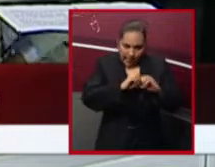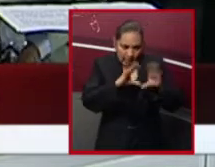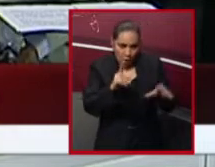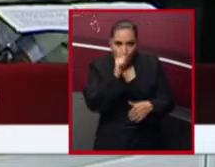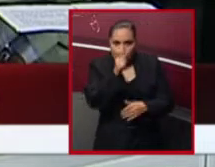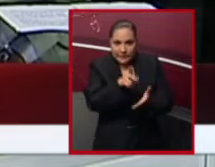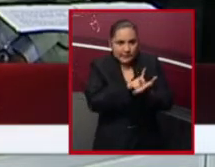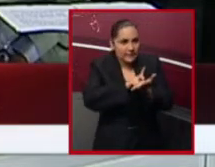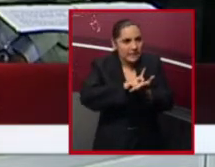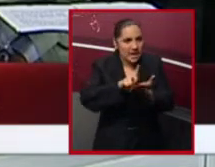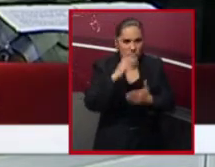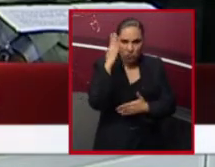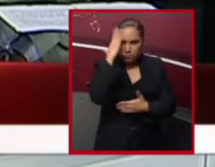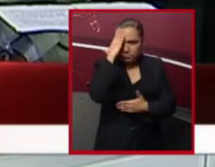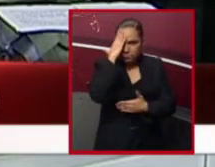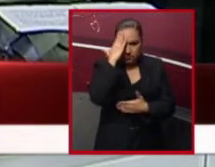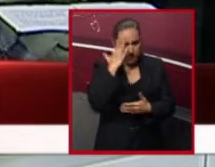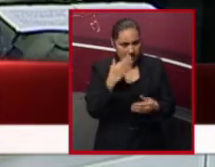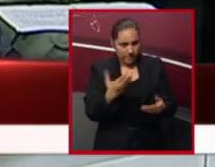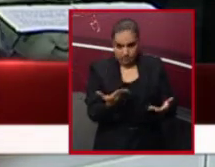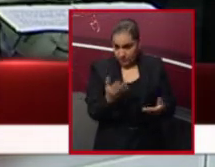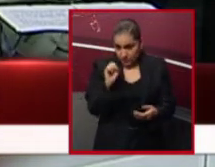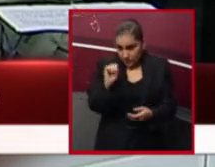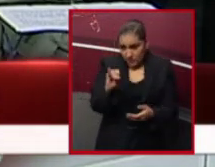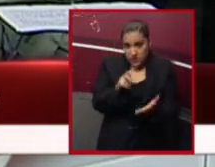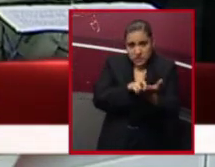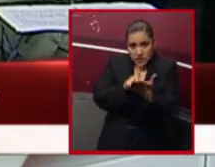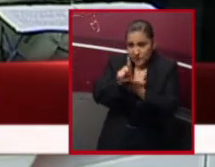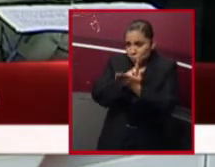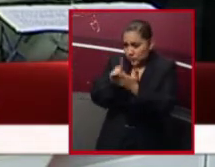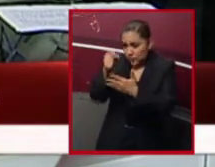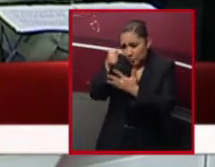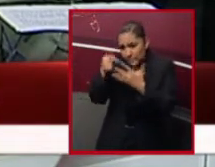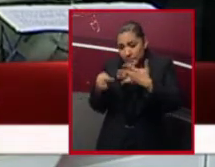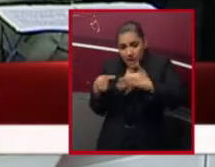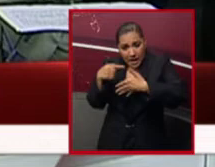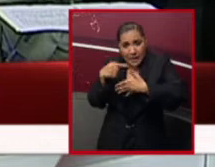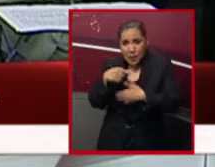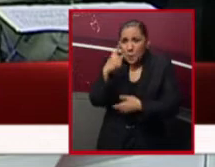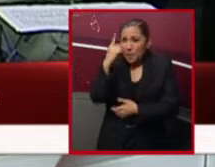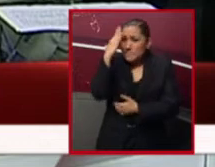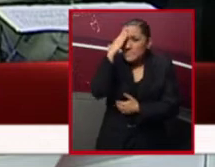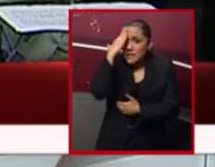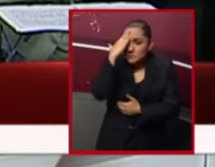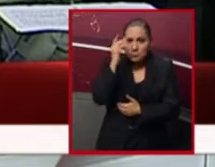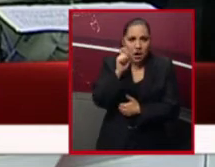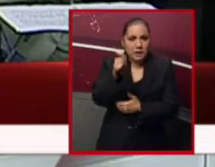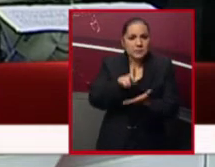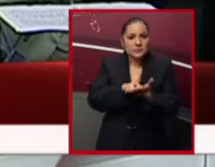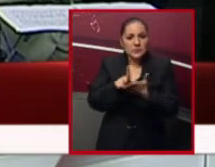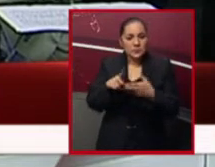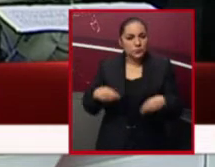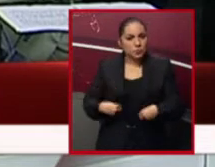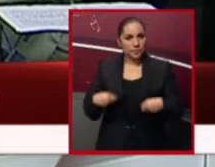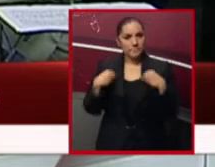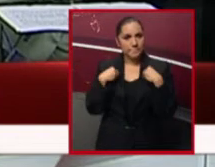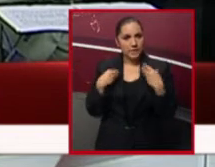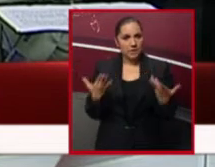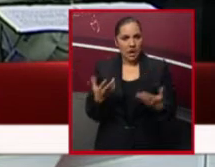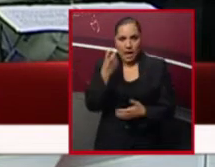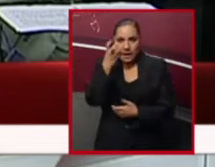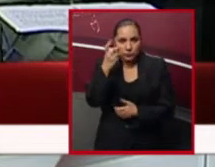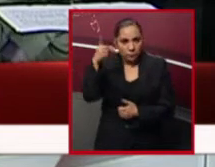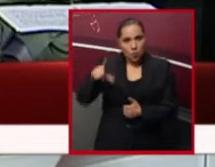el principal de los derechos, y es el más obligadamente defendible para el